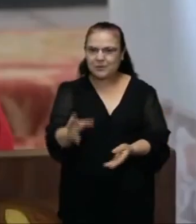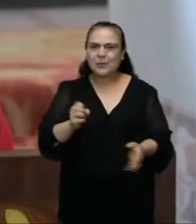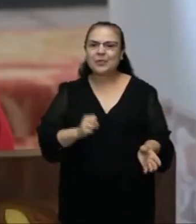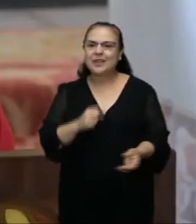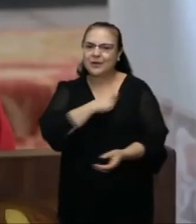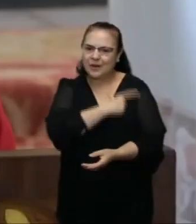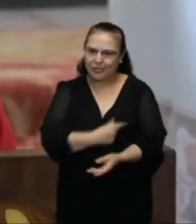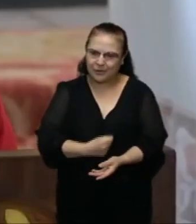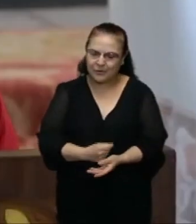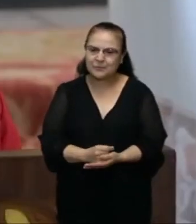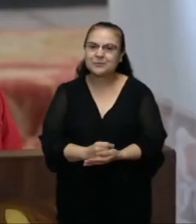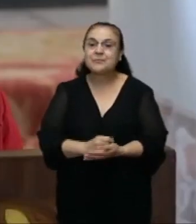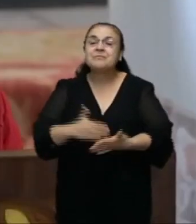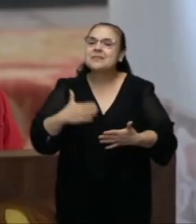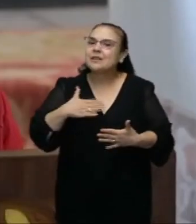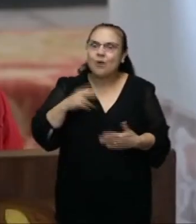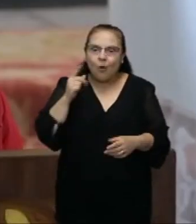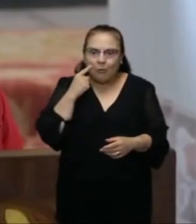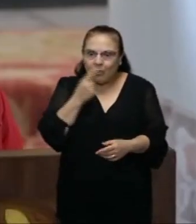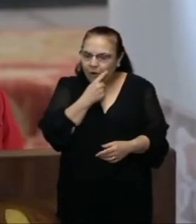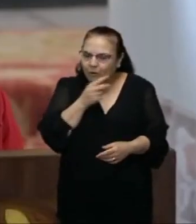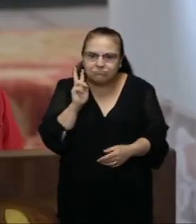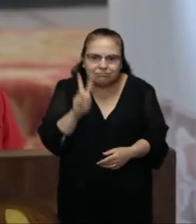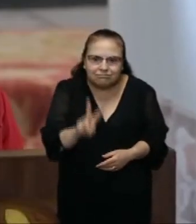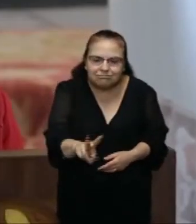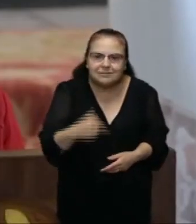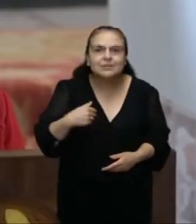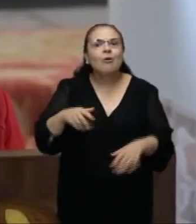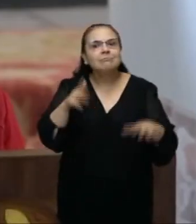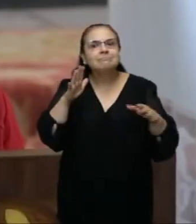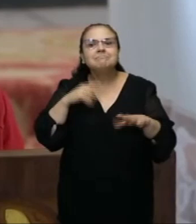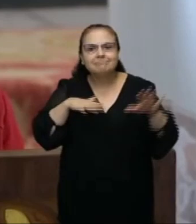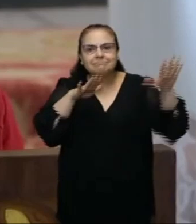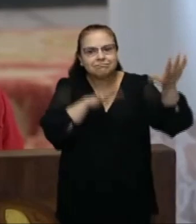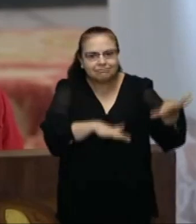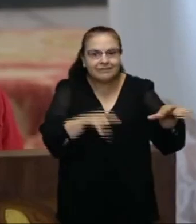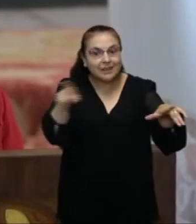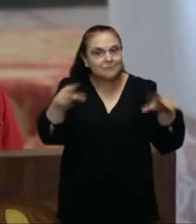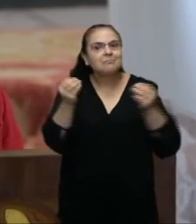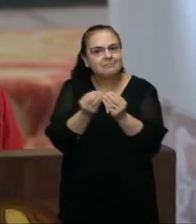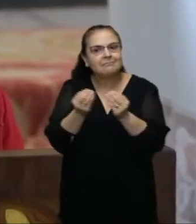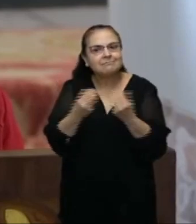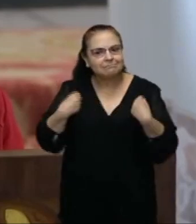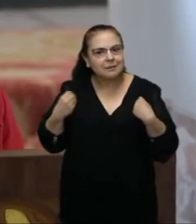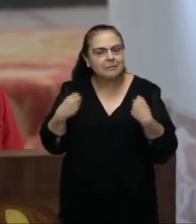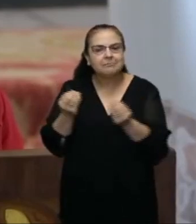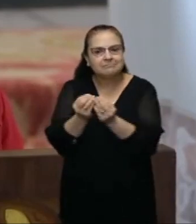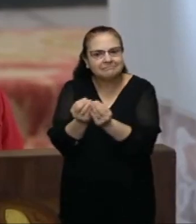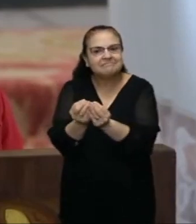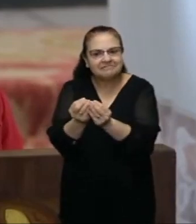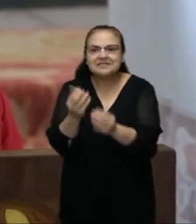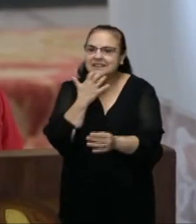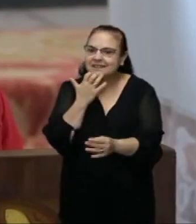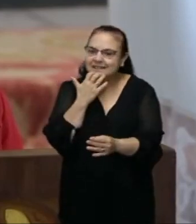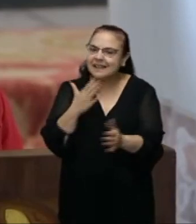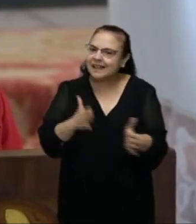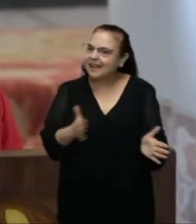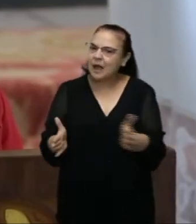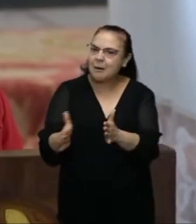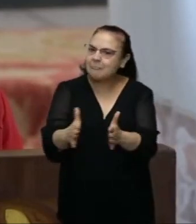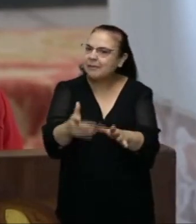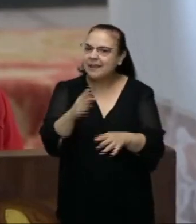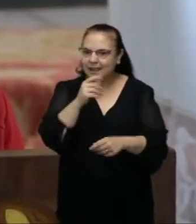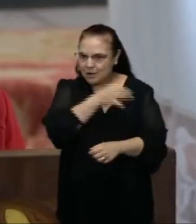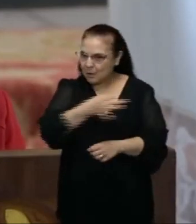Andaré con rectitud de corazón. Pongo mis ojos en los que son leales. Ellos vivirán conmigo. El que sigue un camino perfecto,